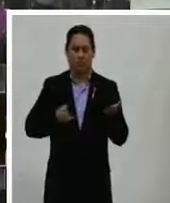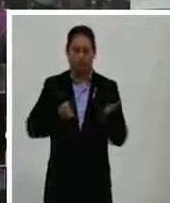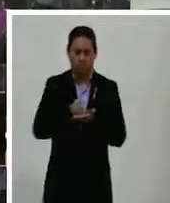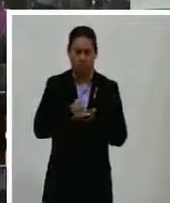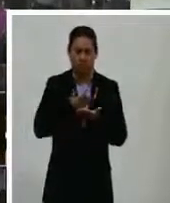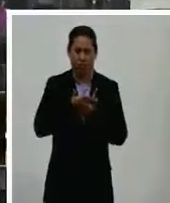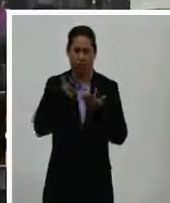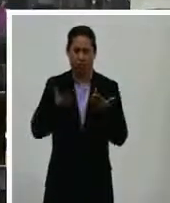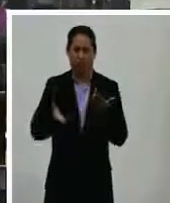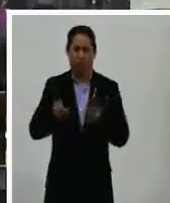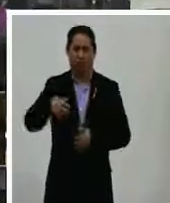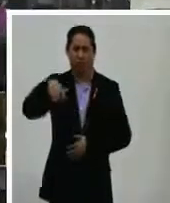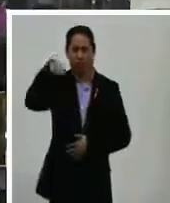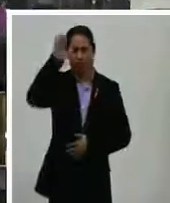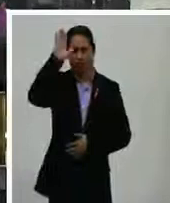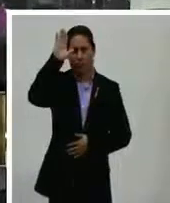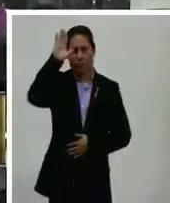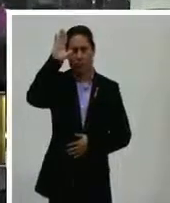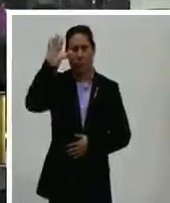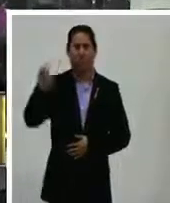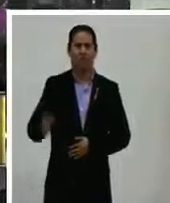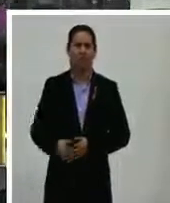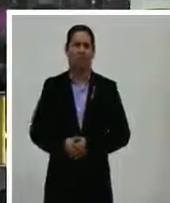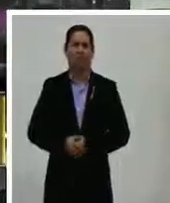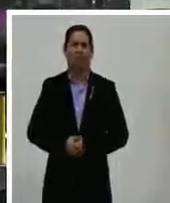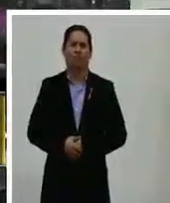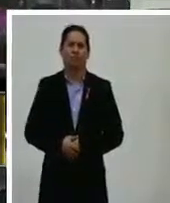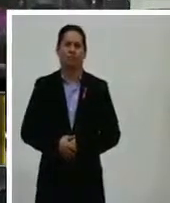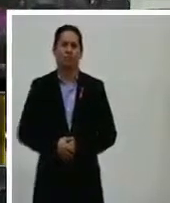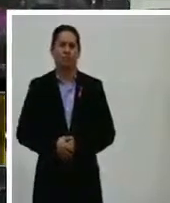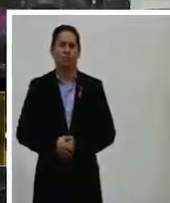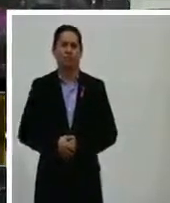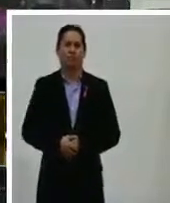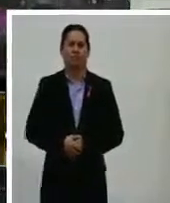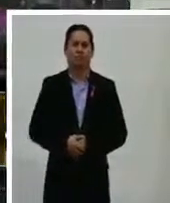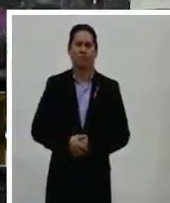manifestarlo en este momento levantando la mano